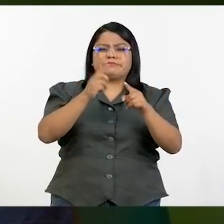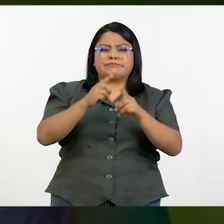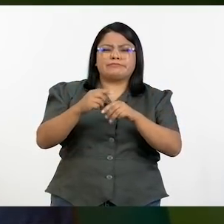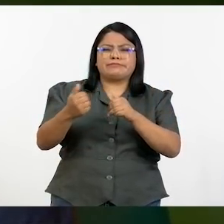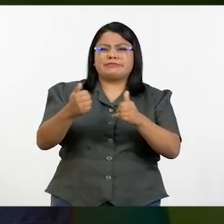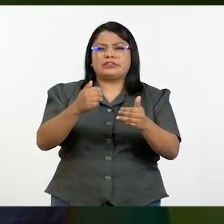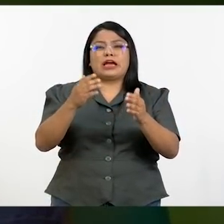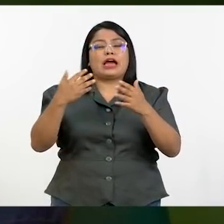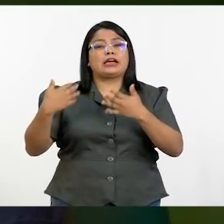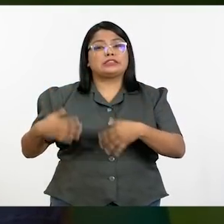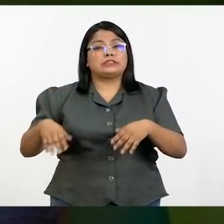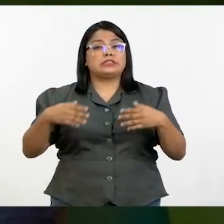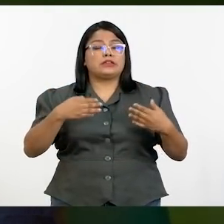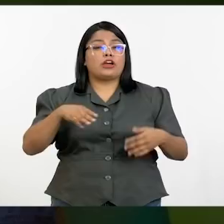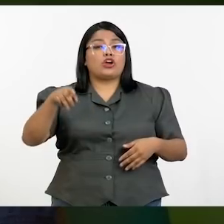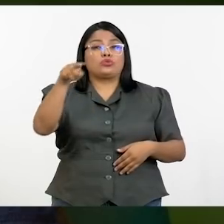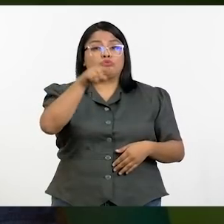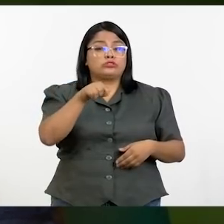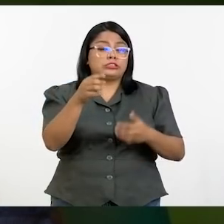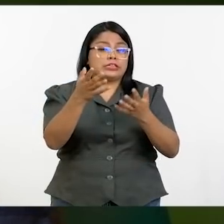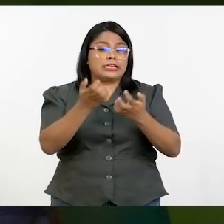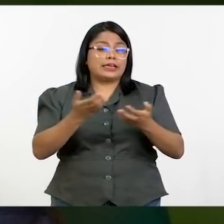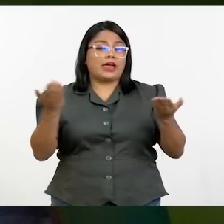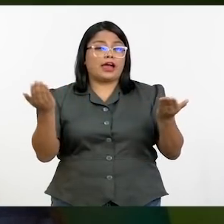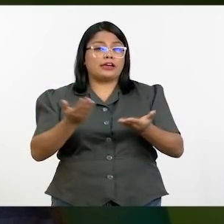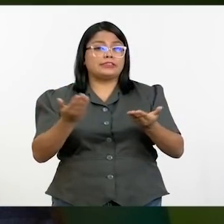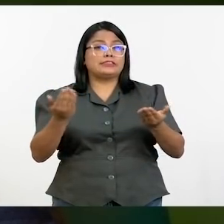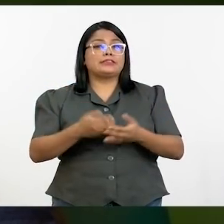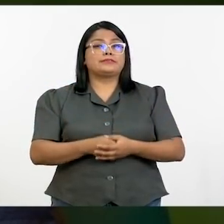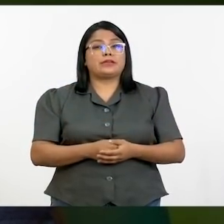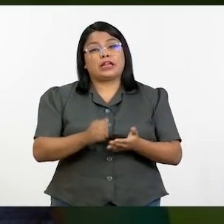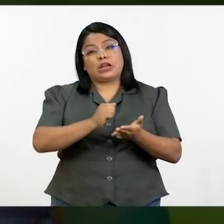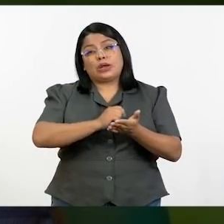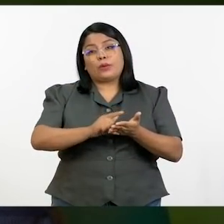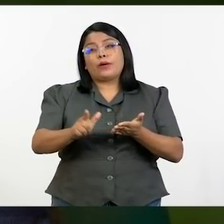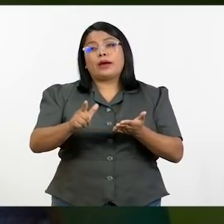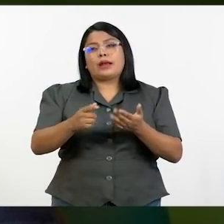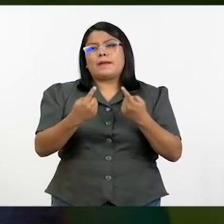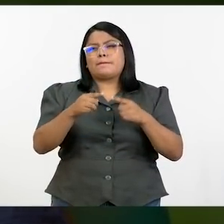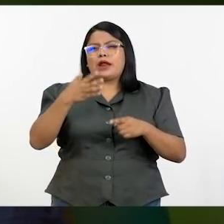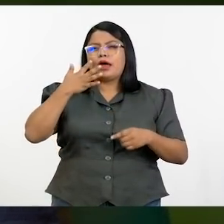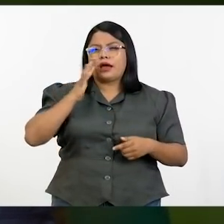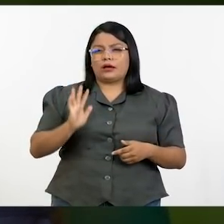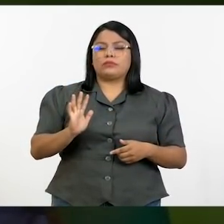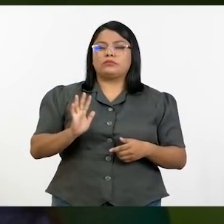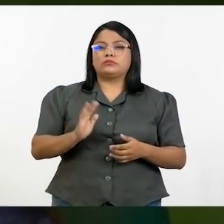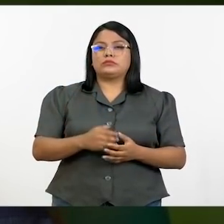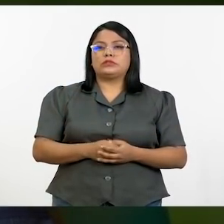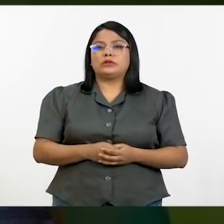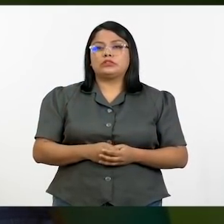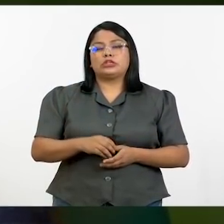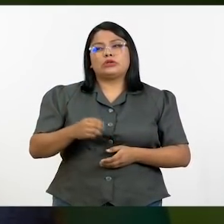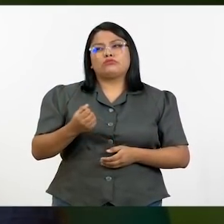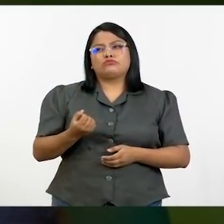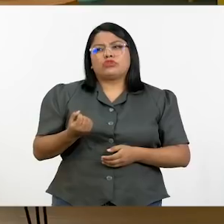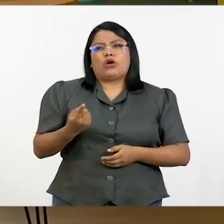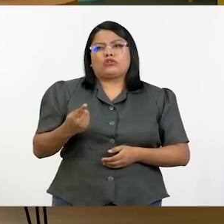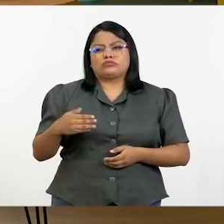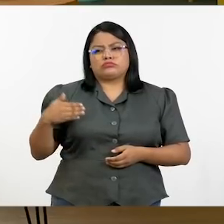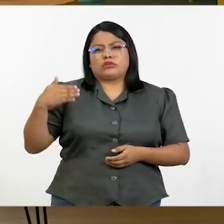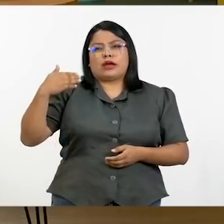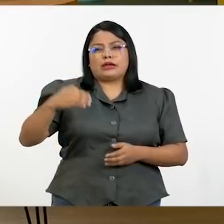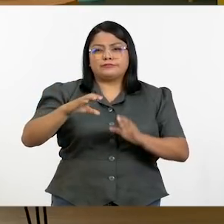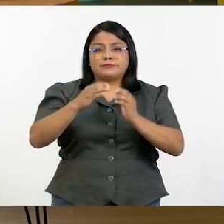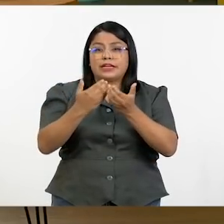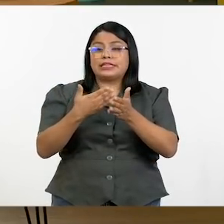acuerdo a las actividades extracurriculares que tengamos en nuestro centro educativo. Pero, por ejemplo, si el próximo año